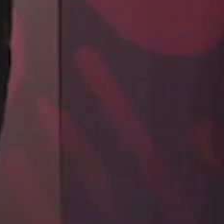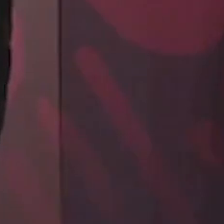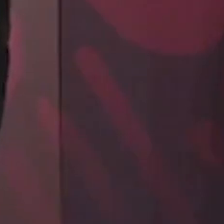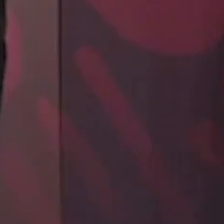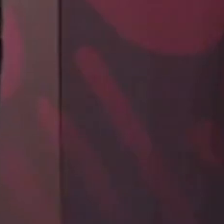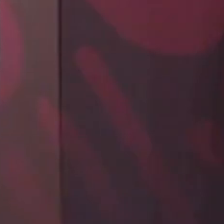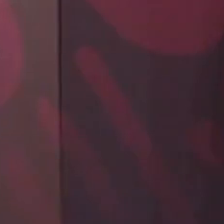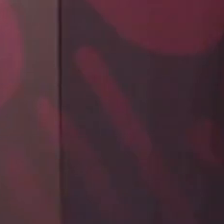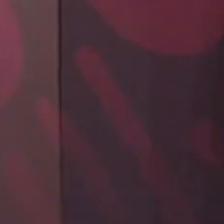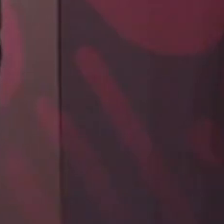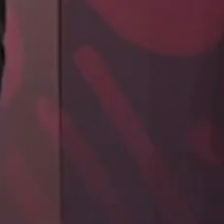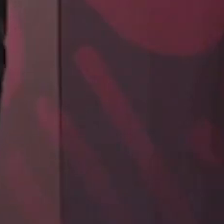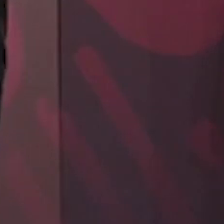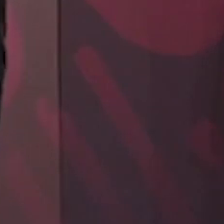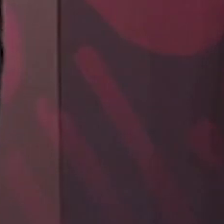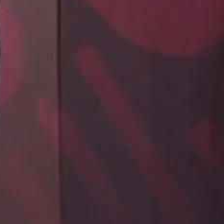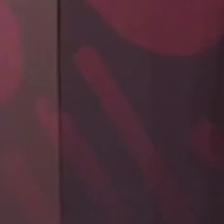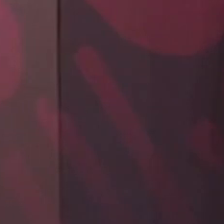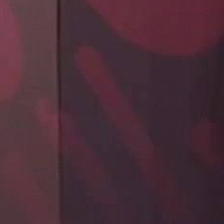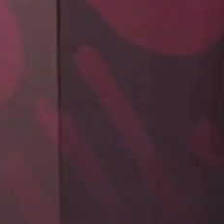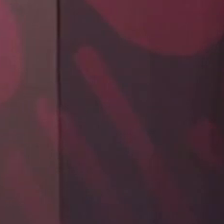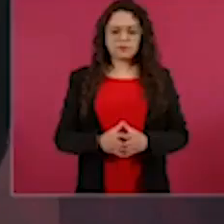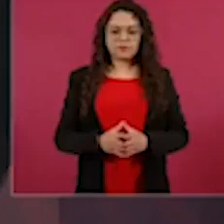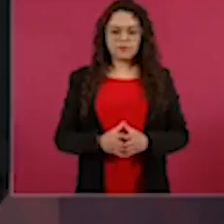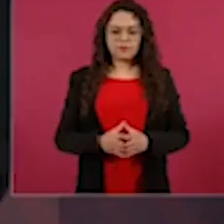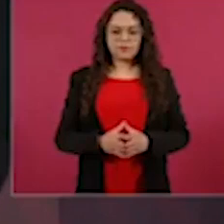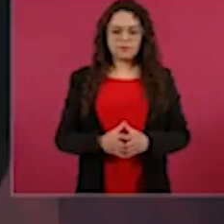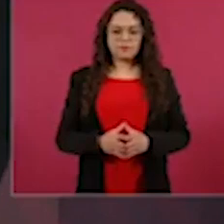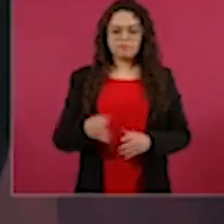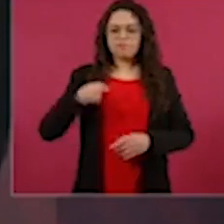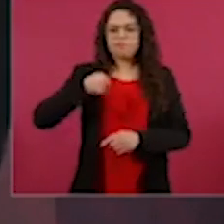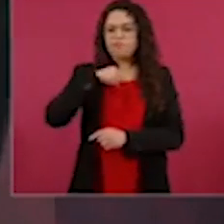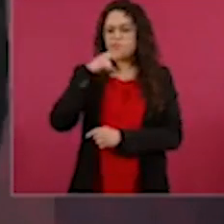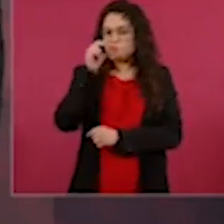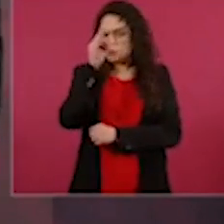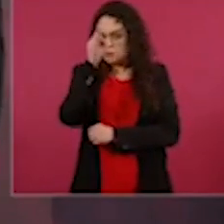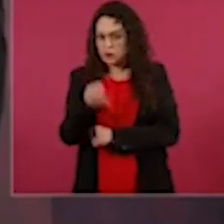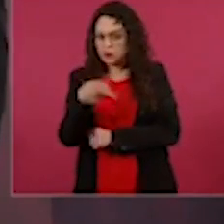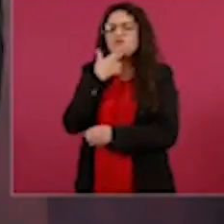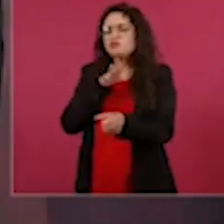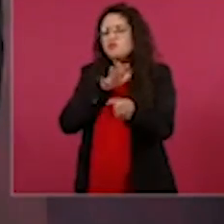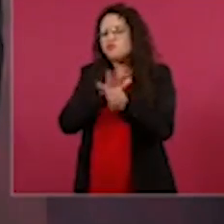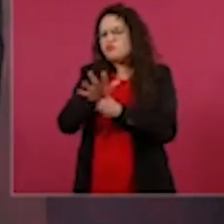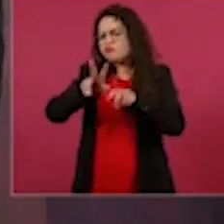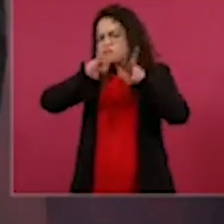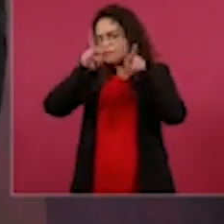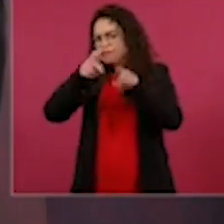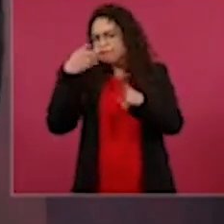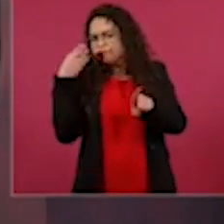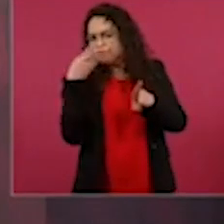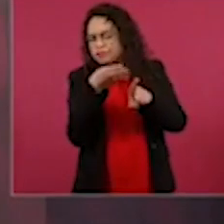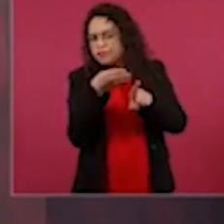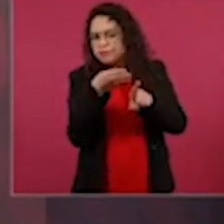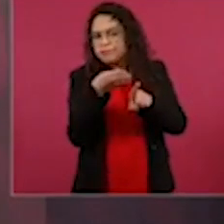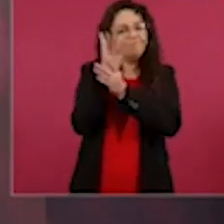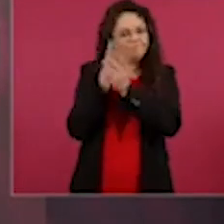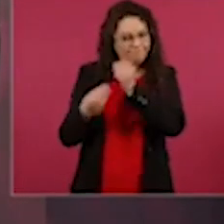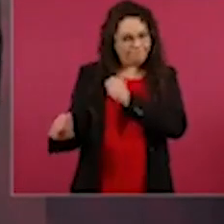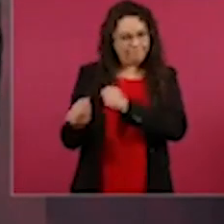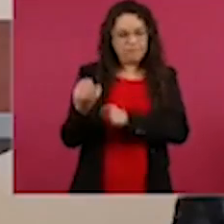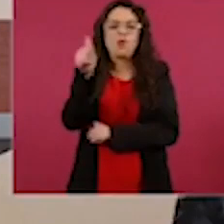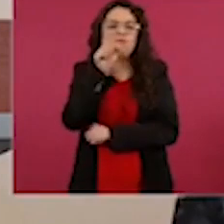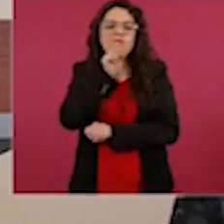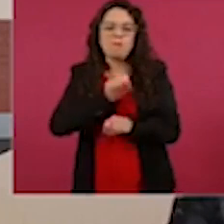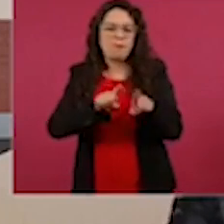utilizar, cosa que no vamos a permitir, el tema migratorio, como otros asuntos,